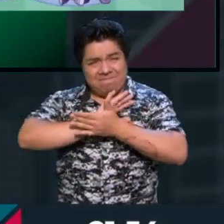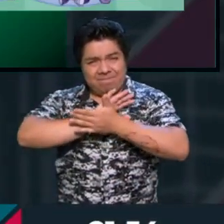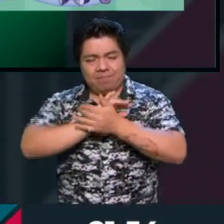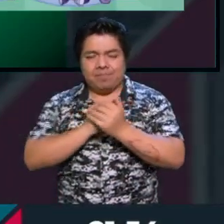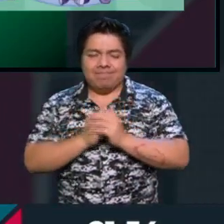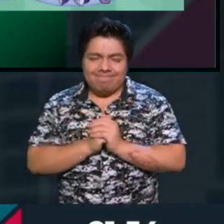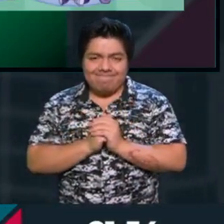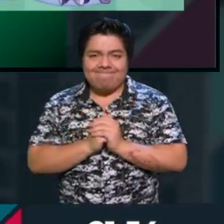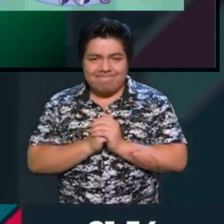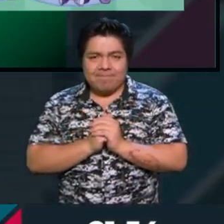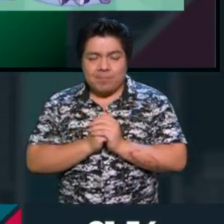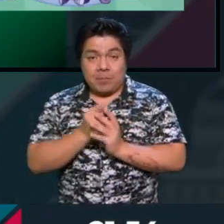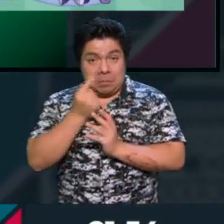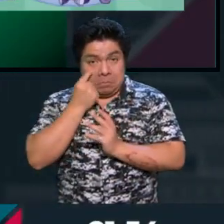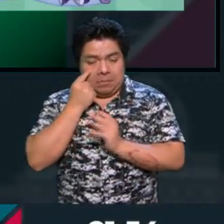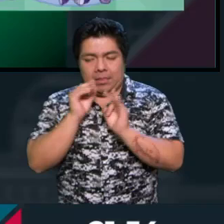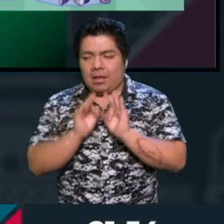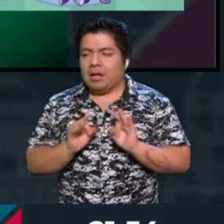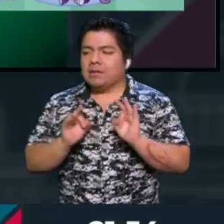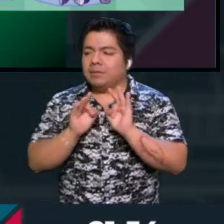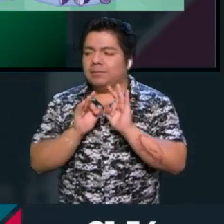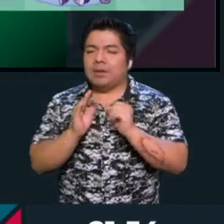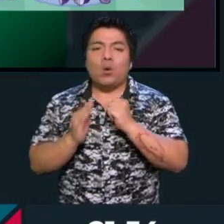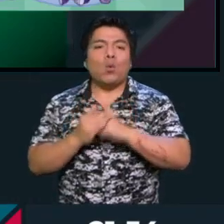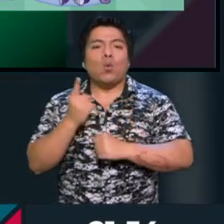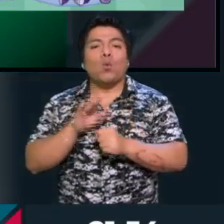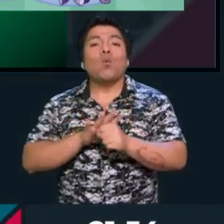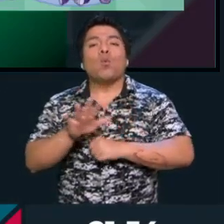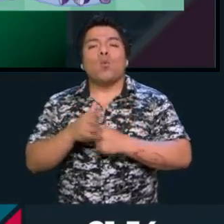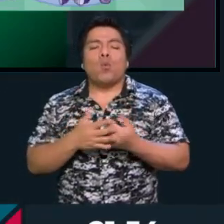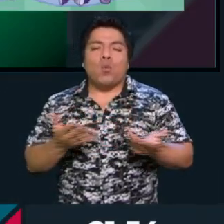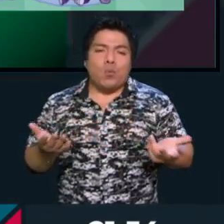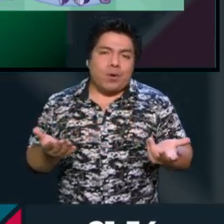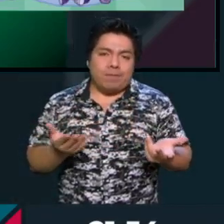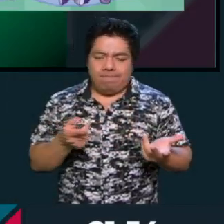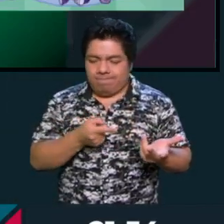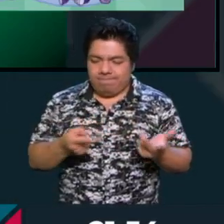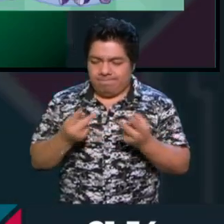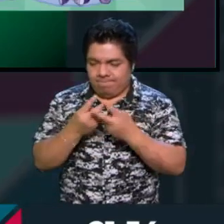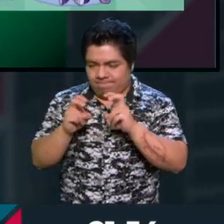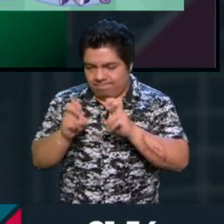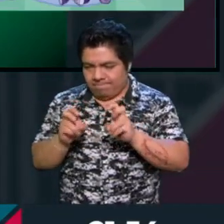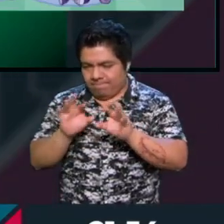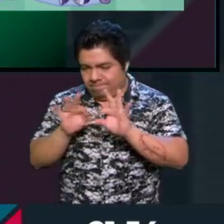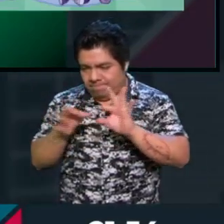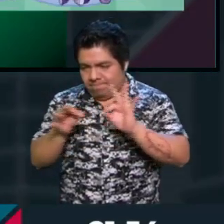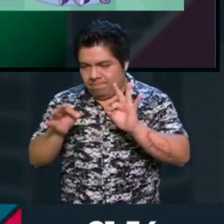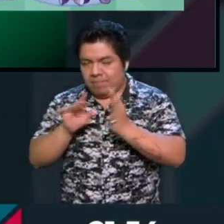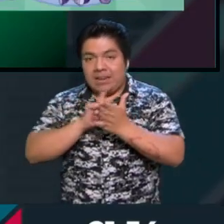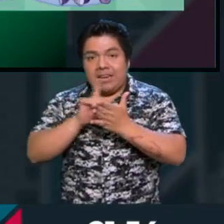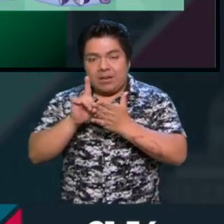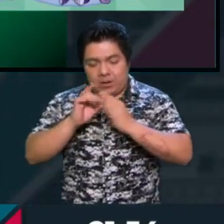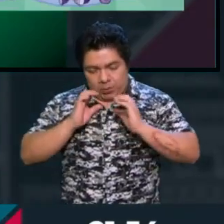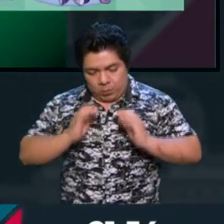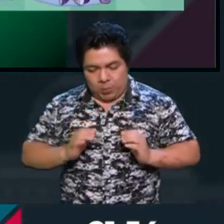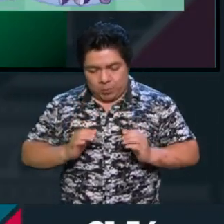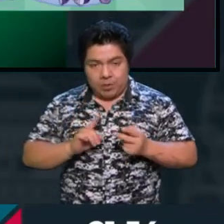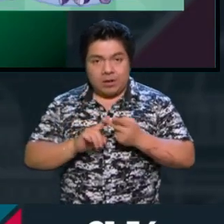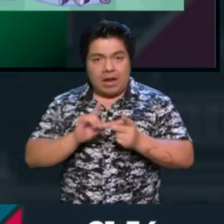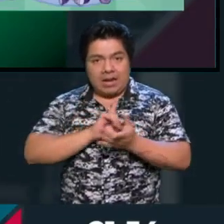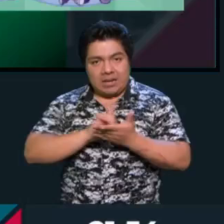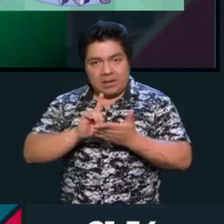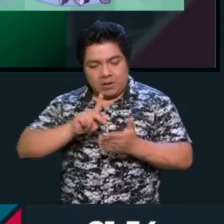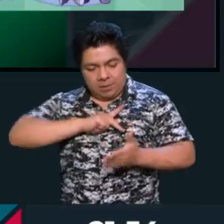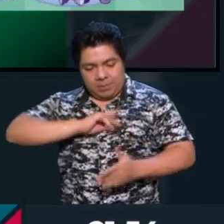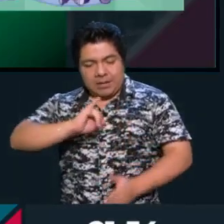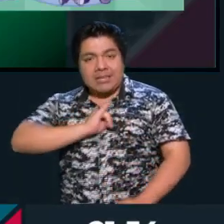un principio fundamental del que hay que hablar: el derecho al cuerpo, el derecho a la propia